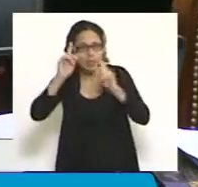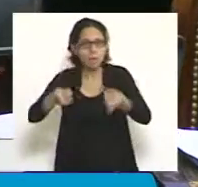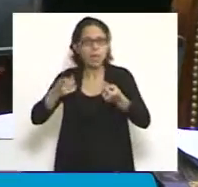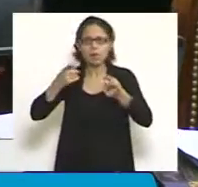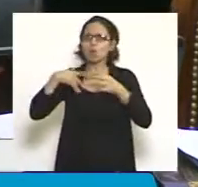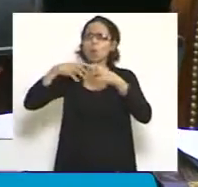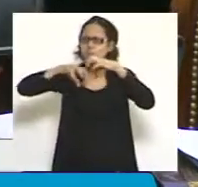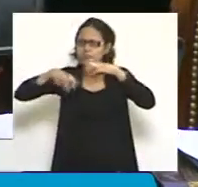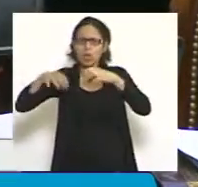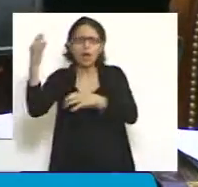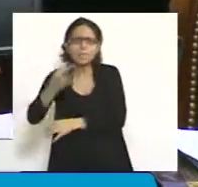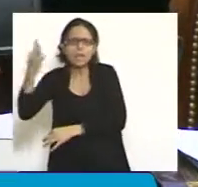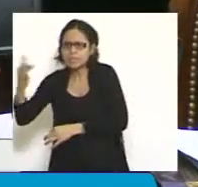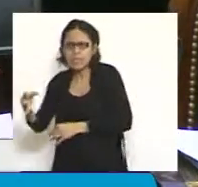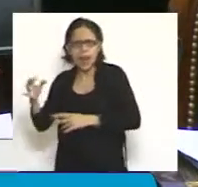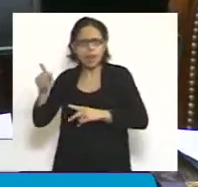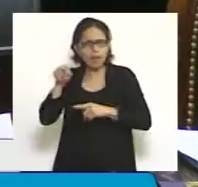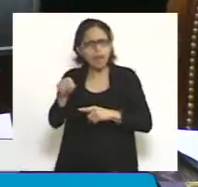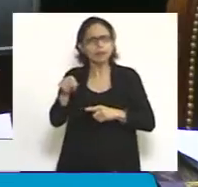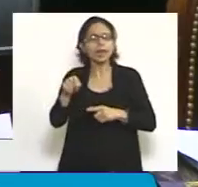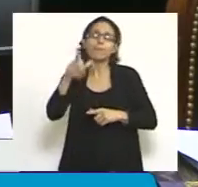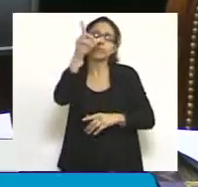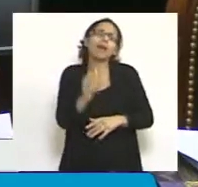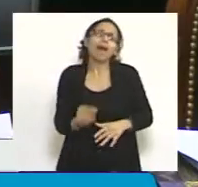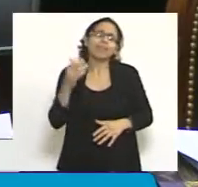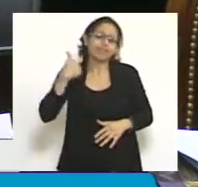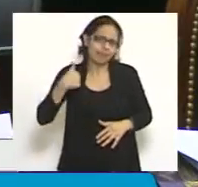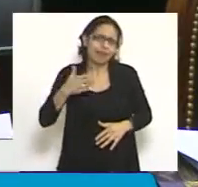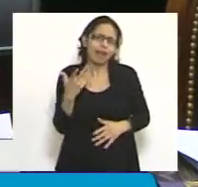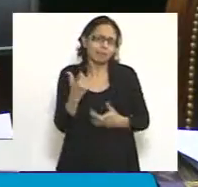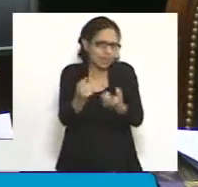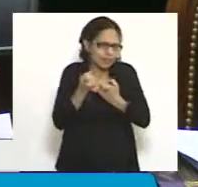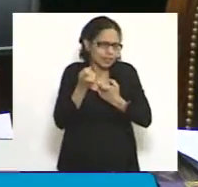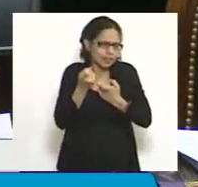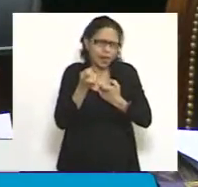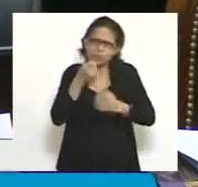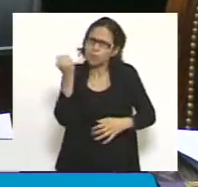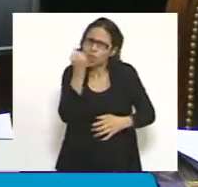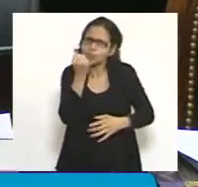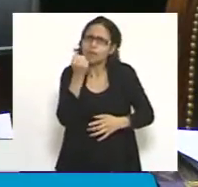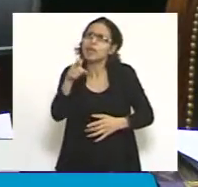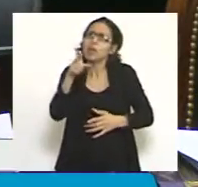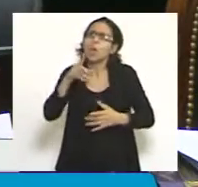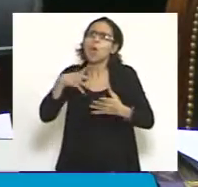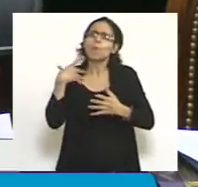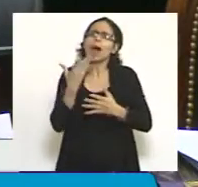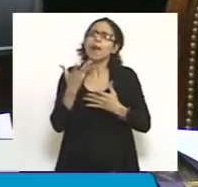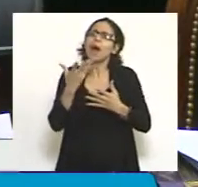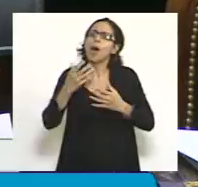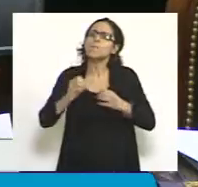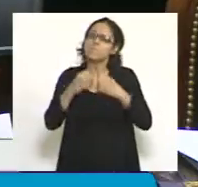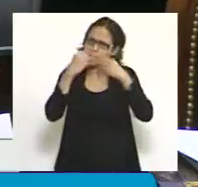especializadas, que tanto le hacen falta a este país para empezar a traer justicia en los casos